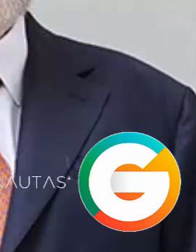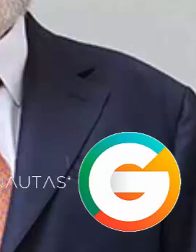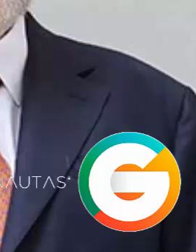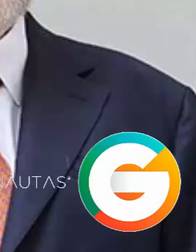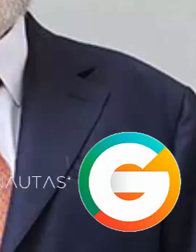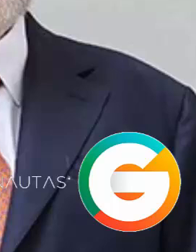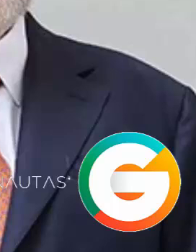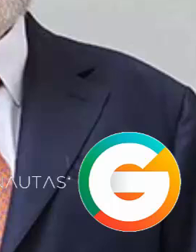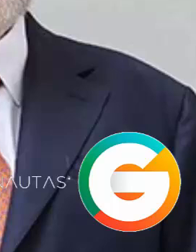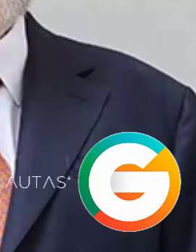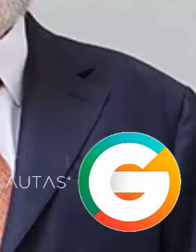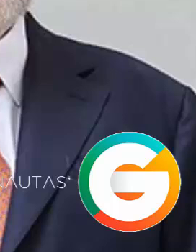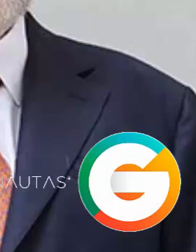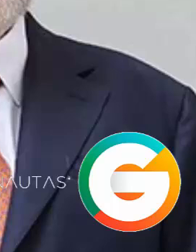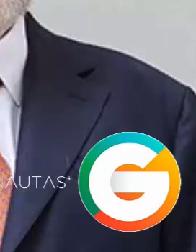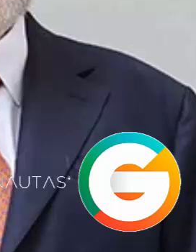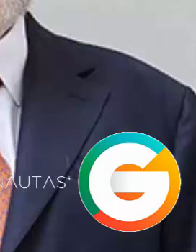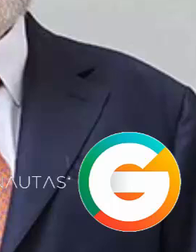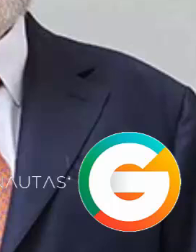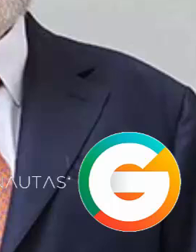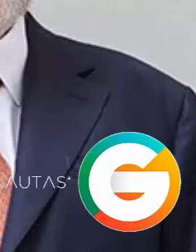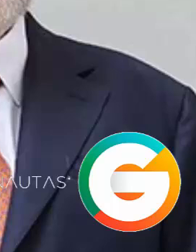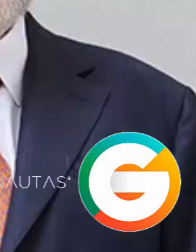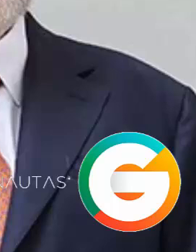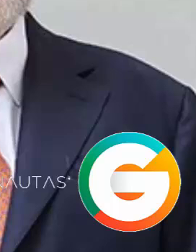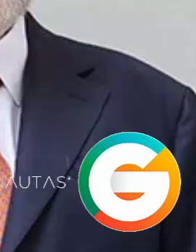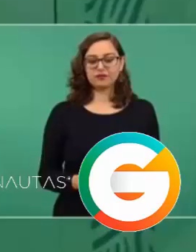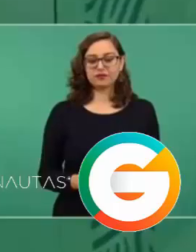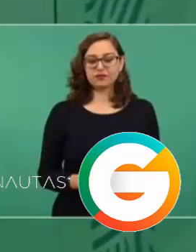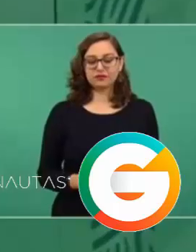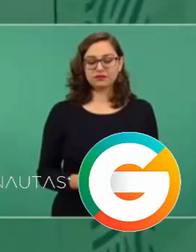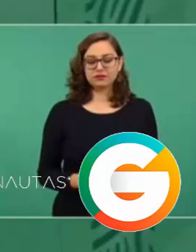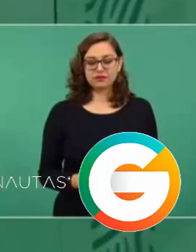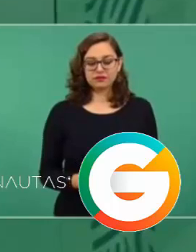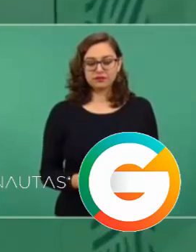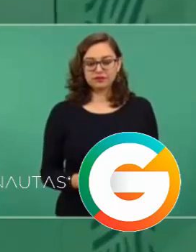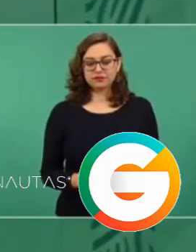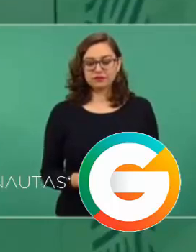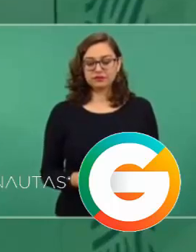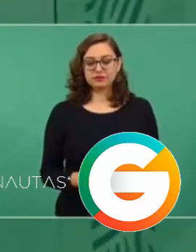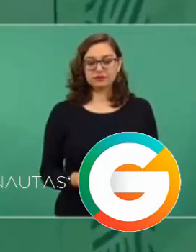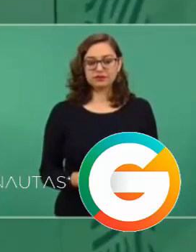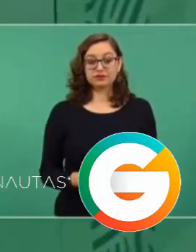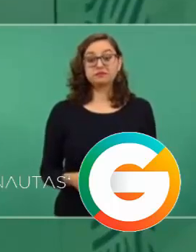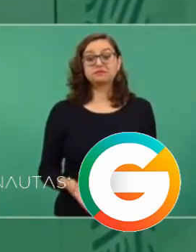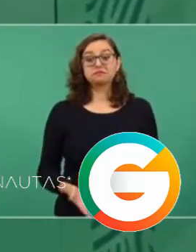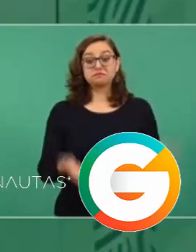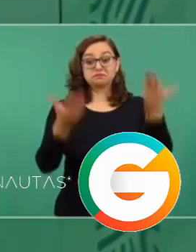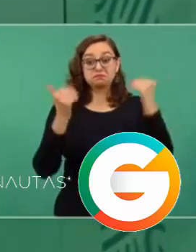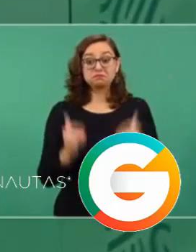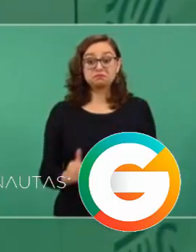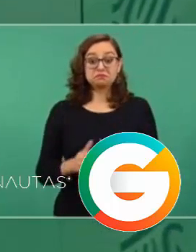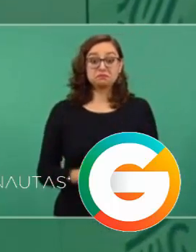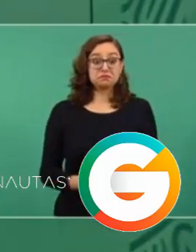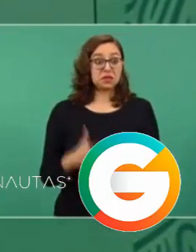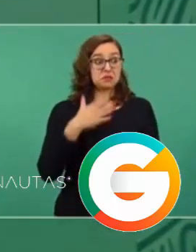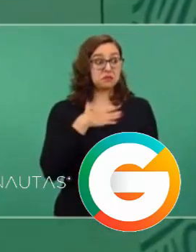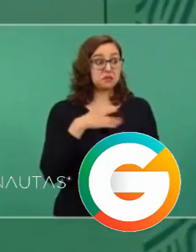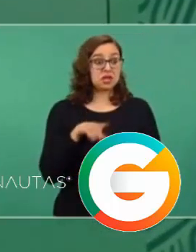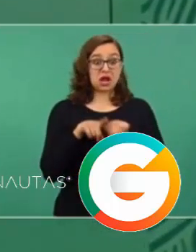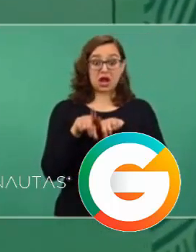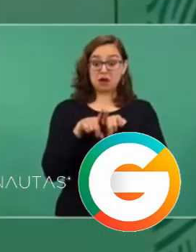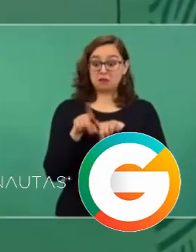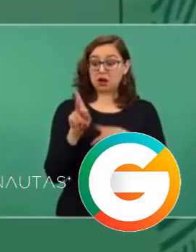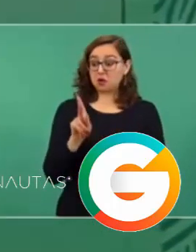de riqueza mediante la creación de empresas en paraísos fiscales. Lo de mi hermano